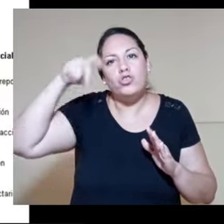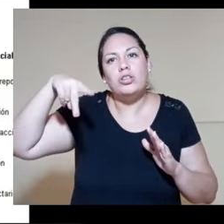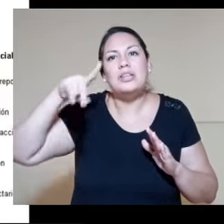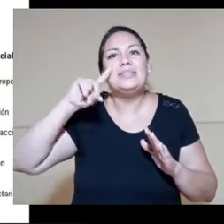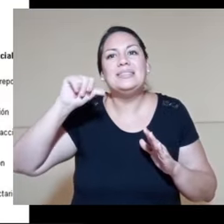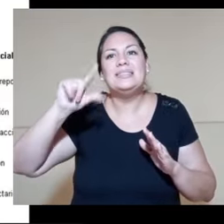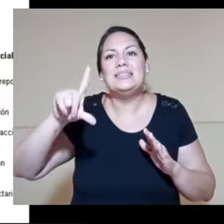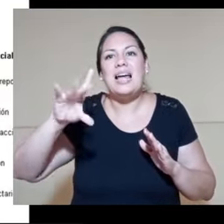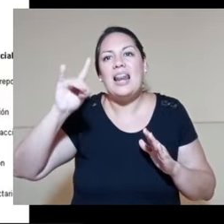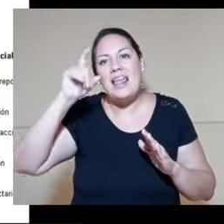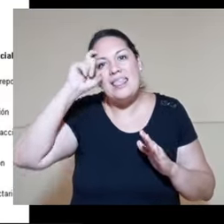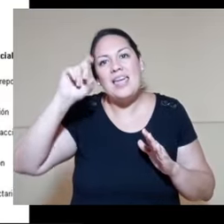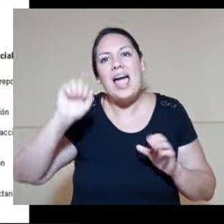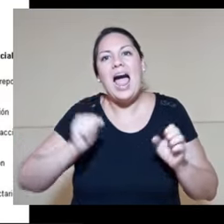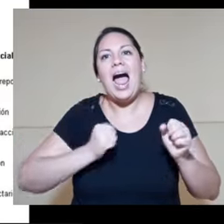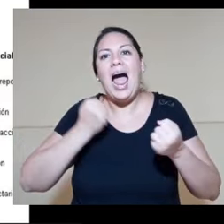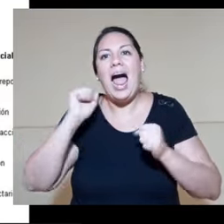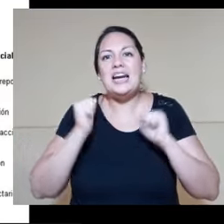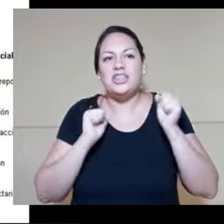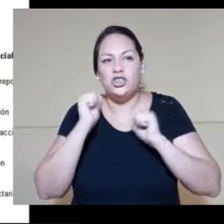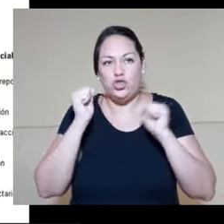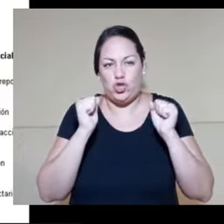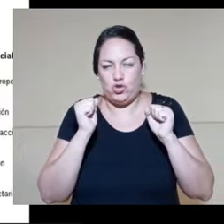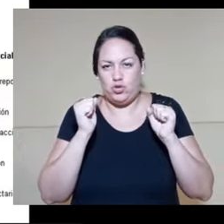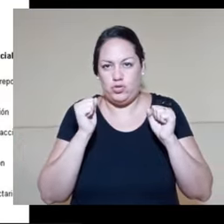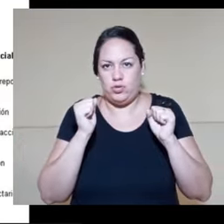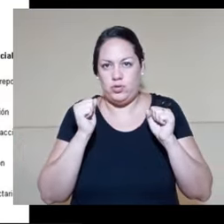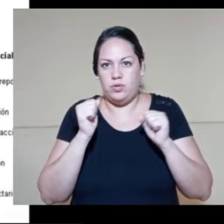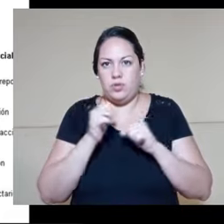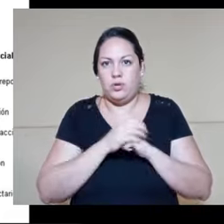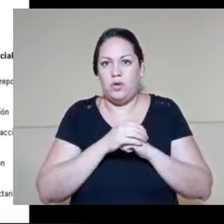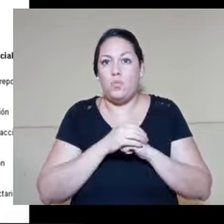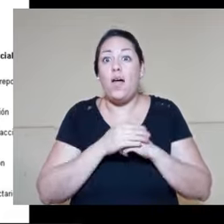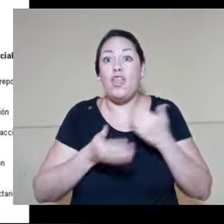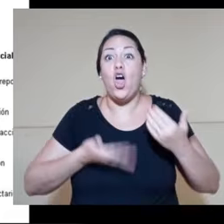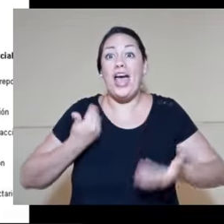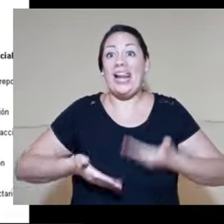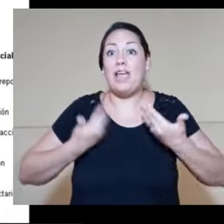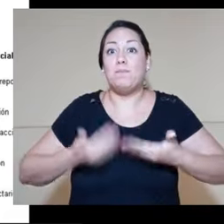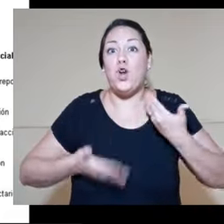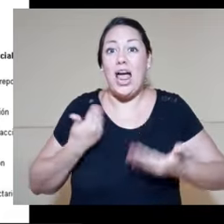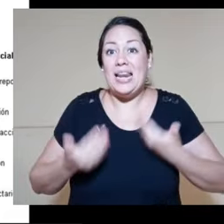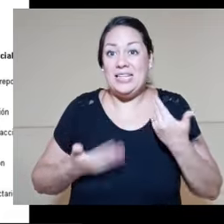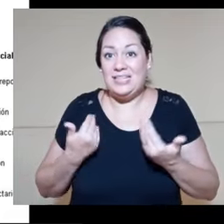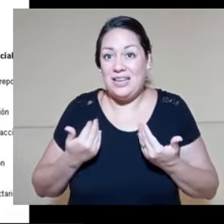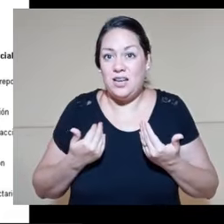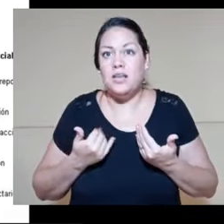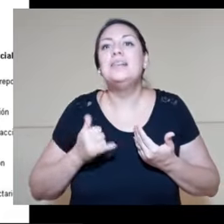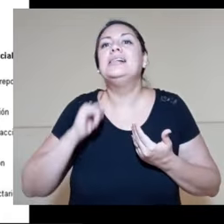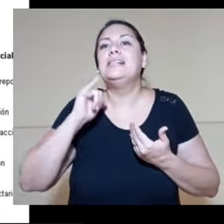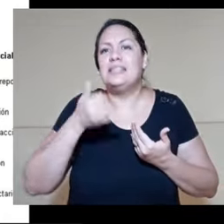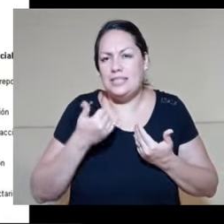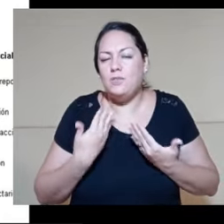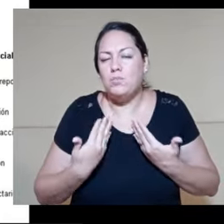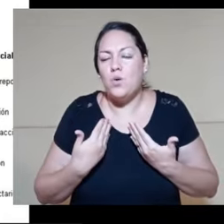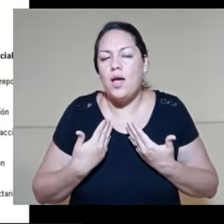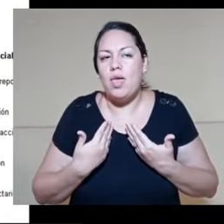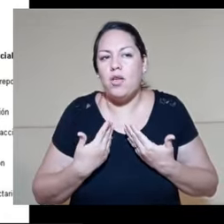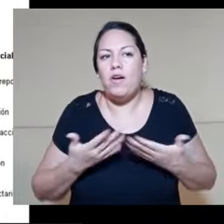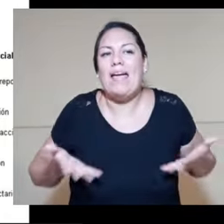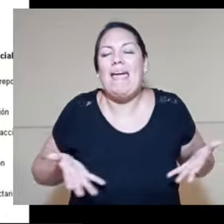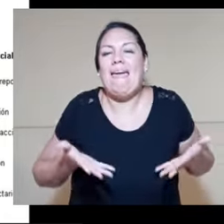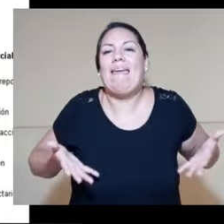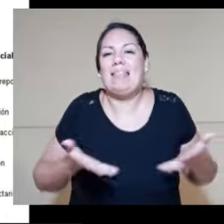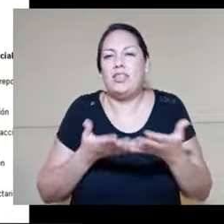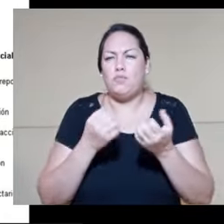acción. En la curva ascendente no, en la parte de la despolarización no, pero en la parte de la repolarización